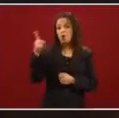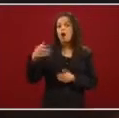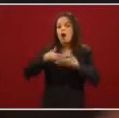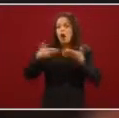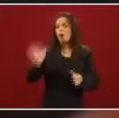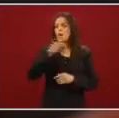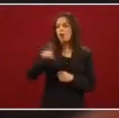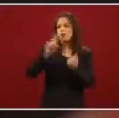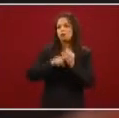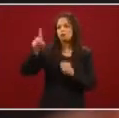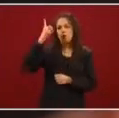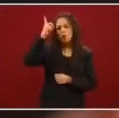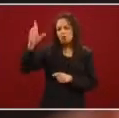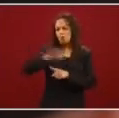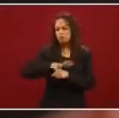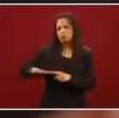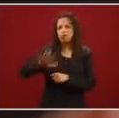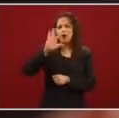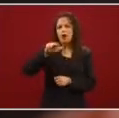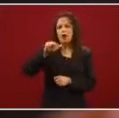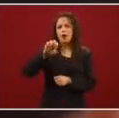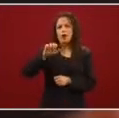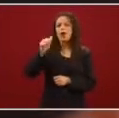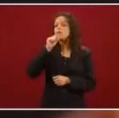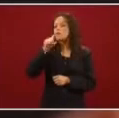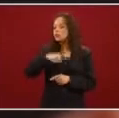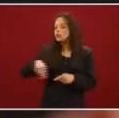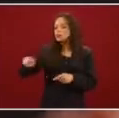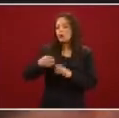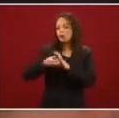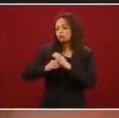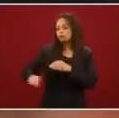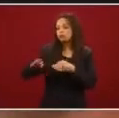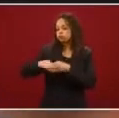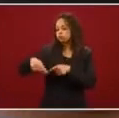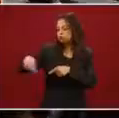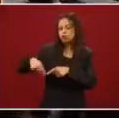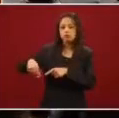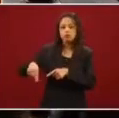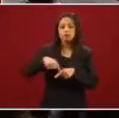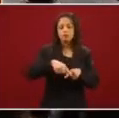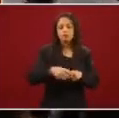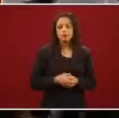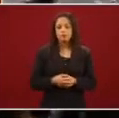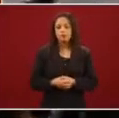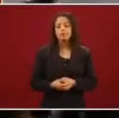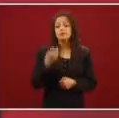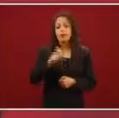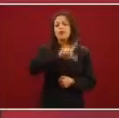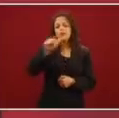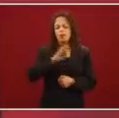la región de Cananea y de los acuíferos cercanos. Entonces, si esta empresa ya caso empezó… con mucho gusto lo revisamos en detalle y